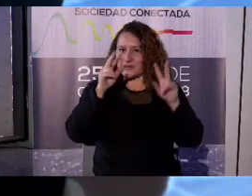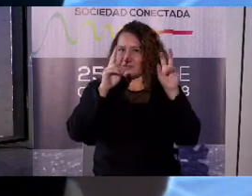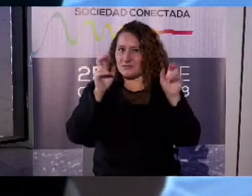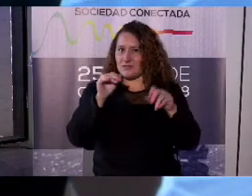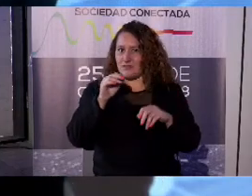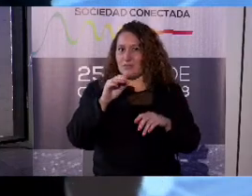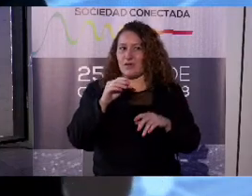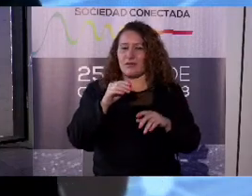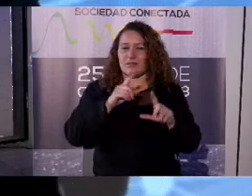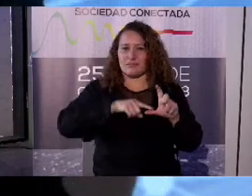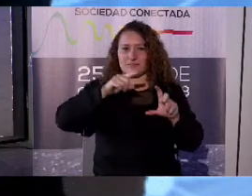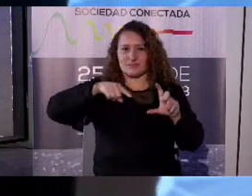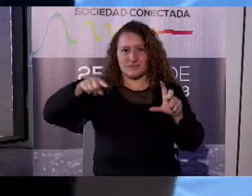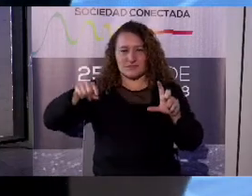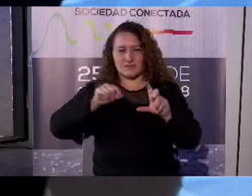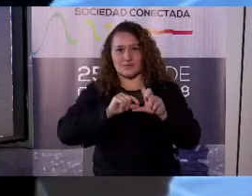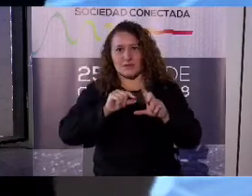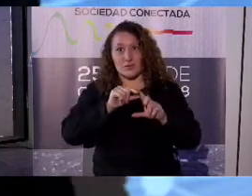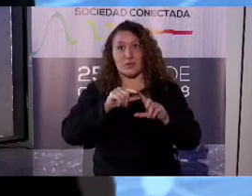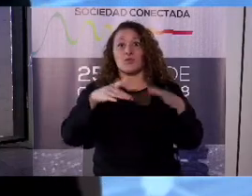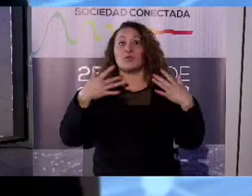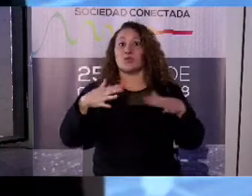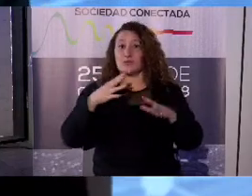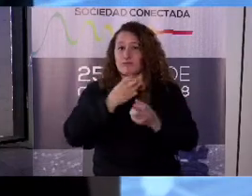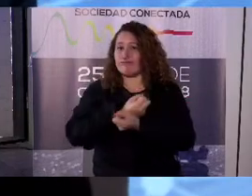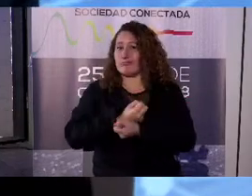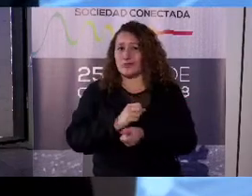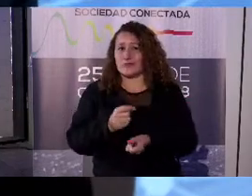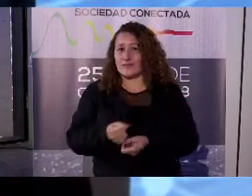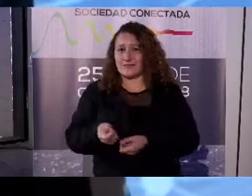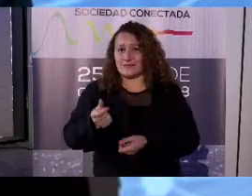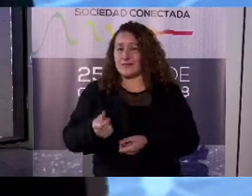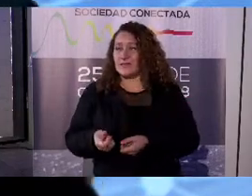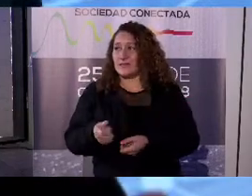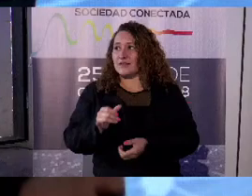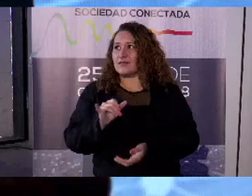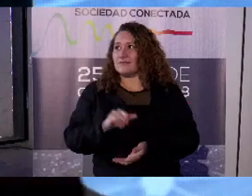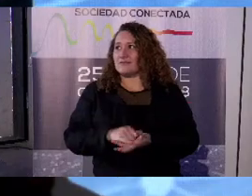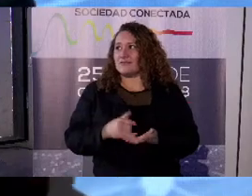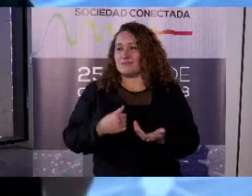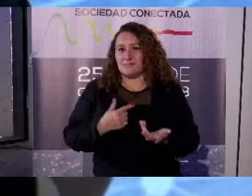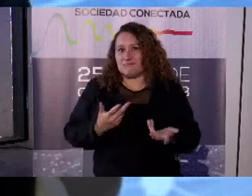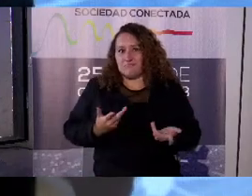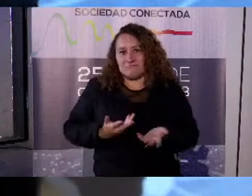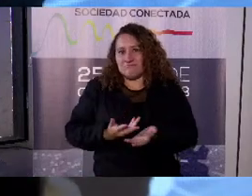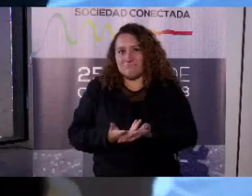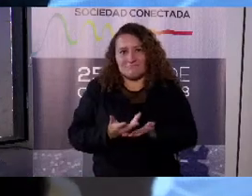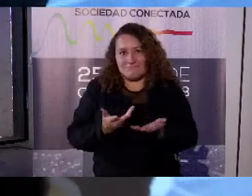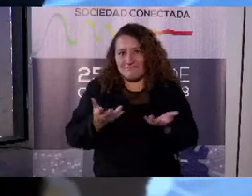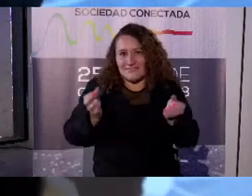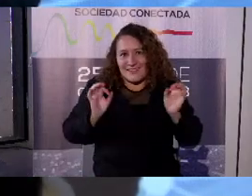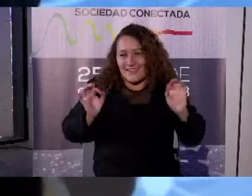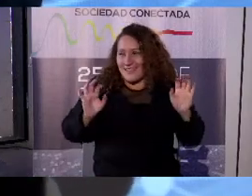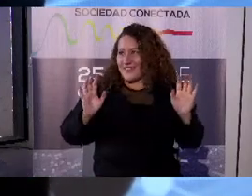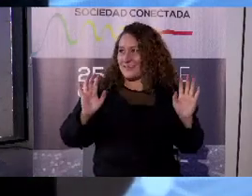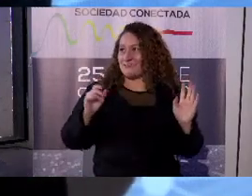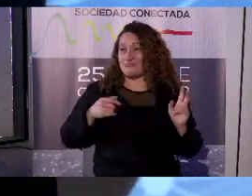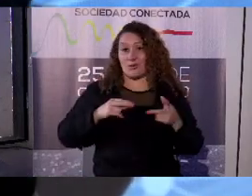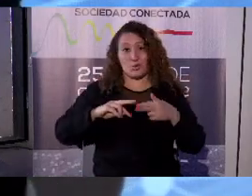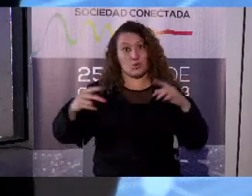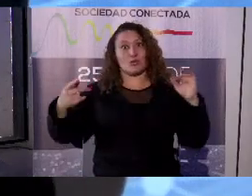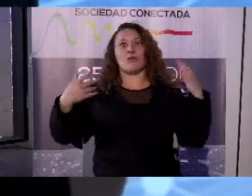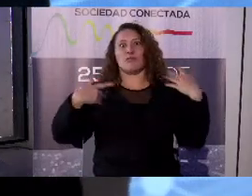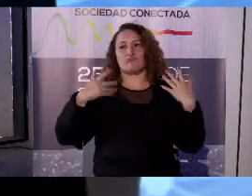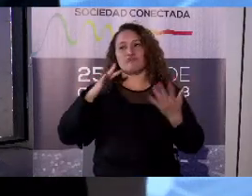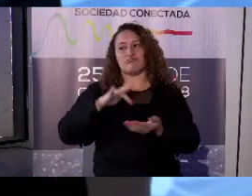ha sido prácticamente imposible incluso con costo cero no Entonces no yo no tengo nada para sugerir al contrario este vengo